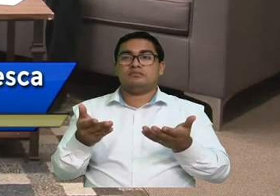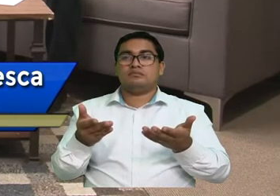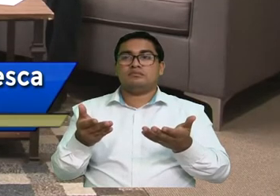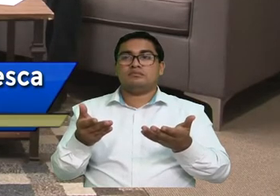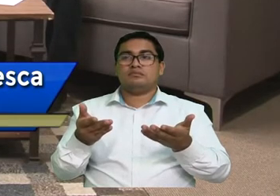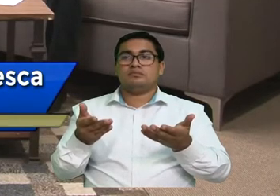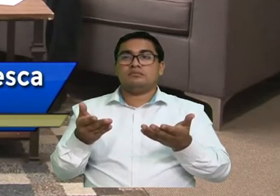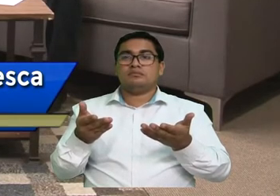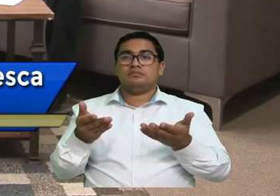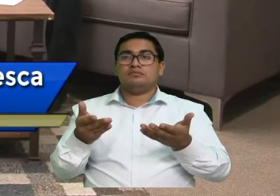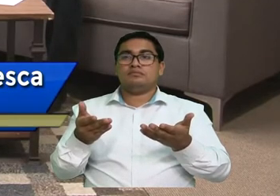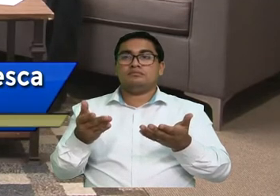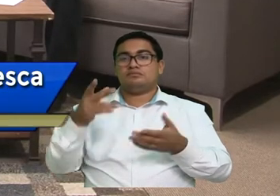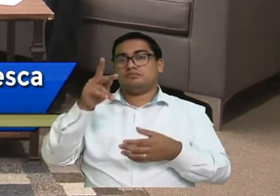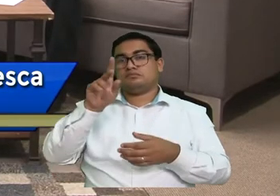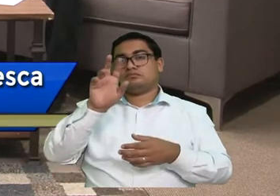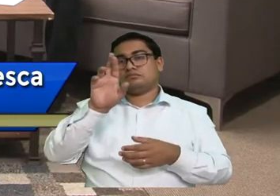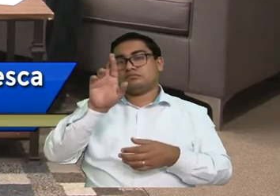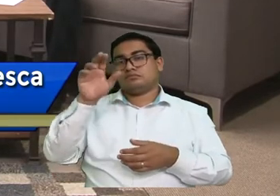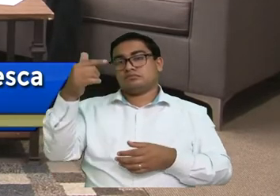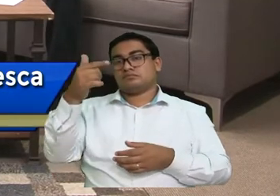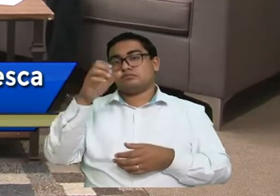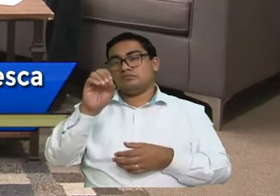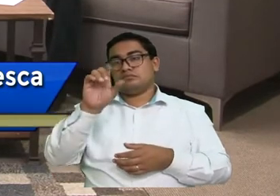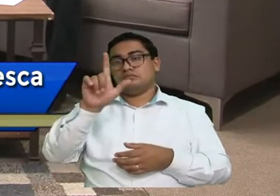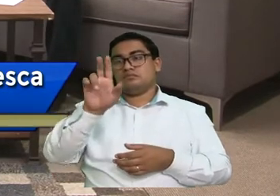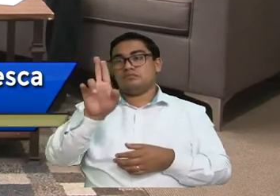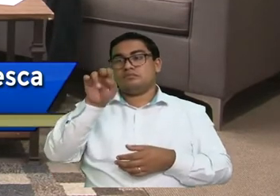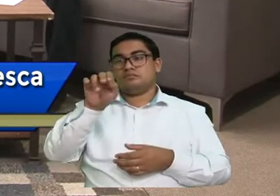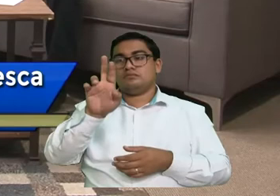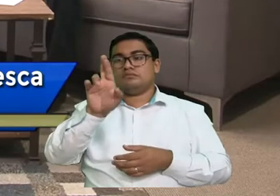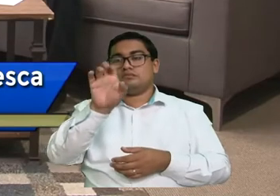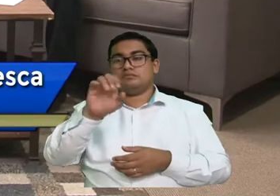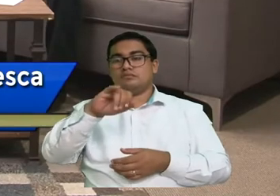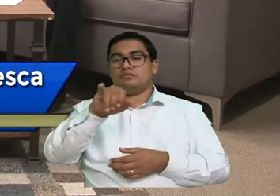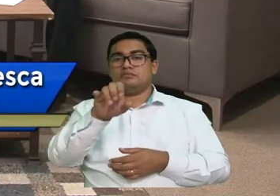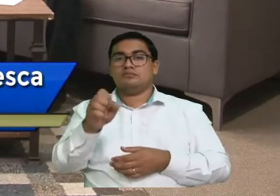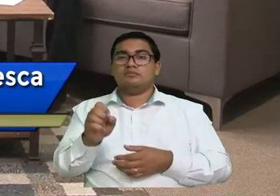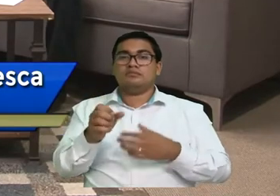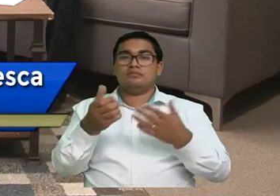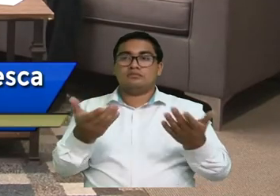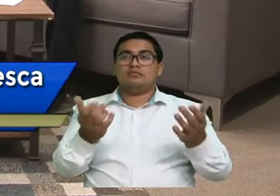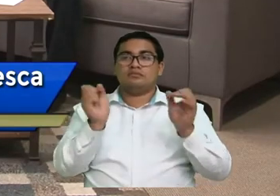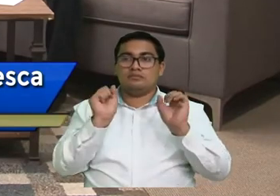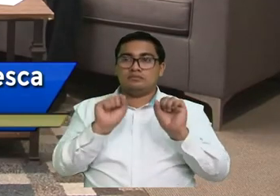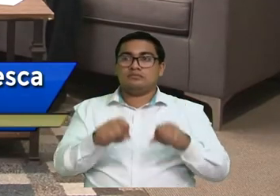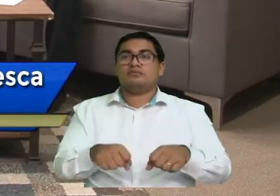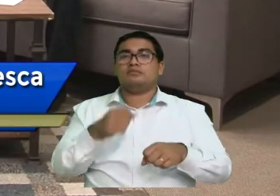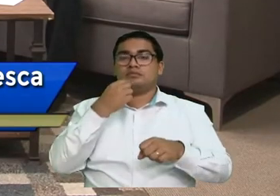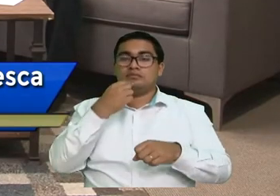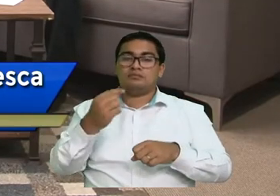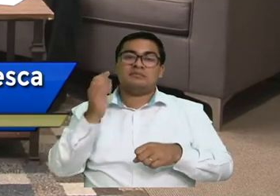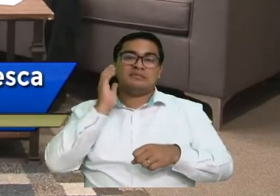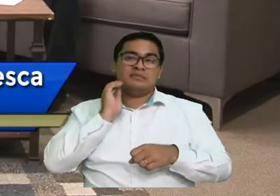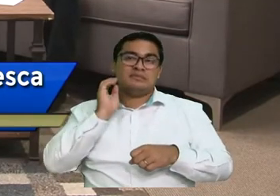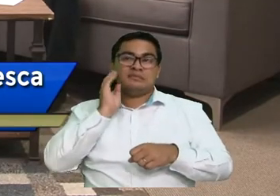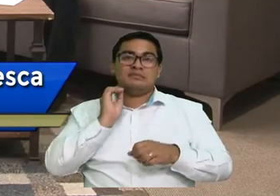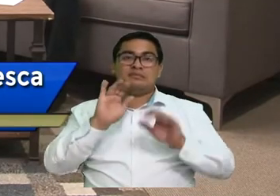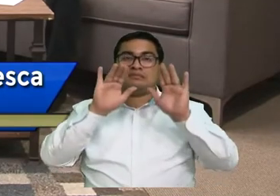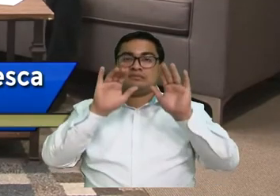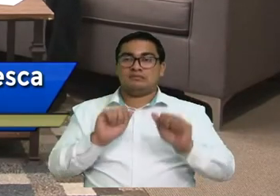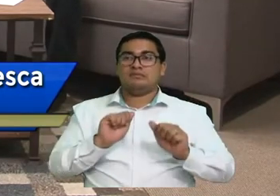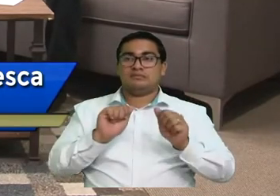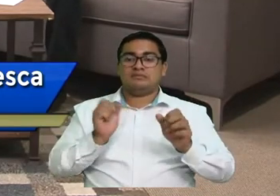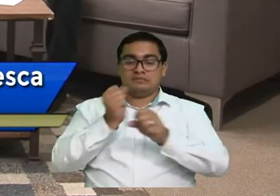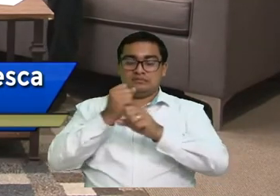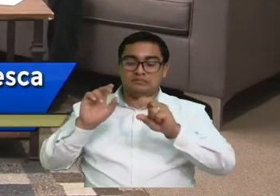para con el pargo lunarejo, okay, para poder entonces nosotros, a partir de esa experiencia, ya con un